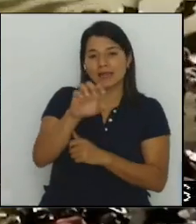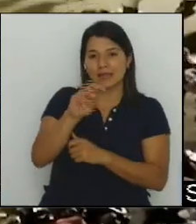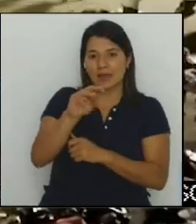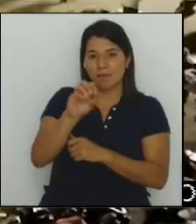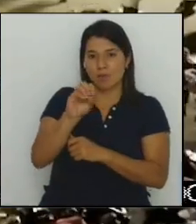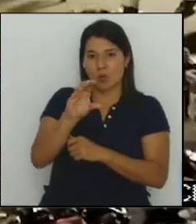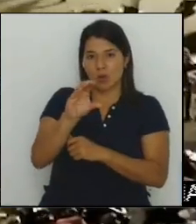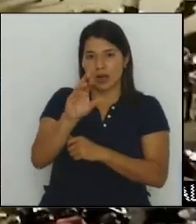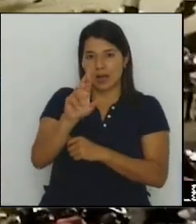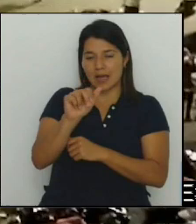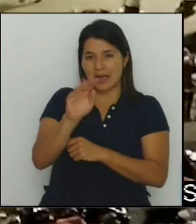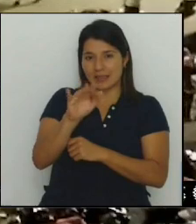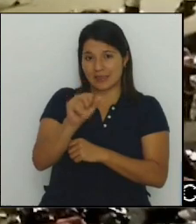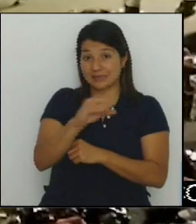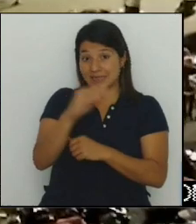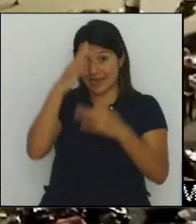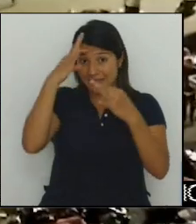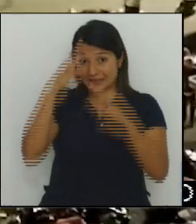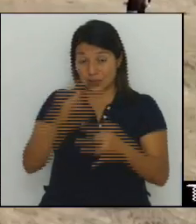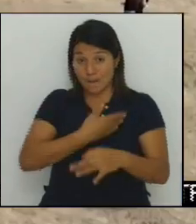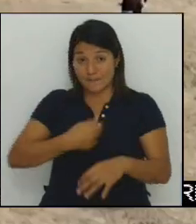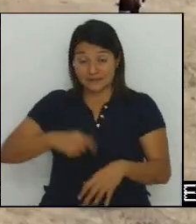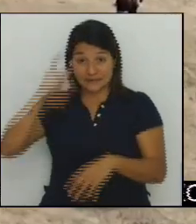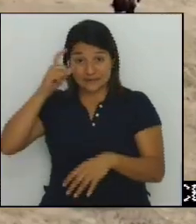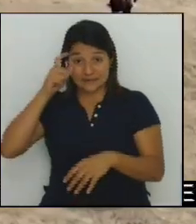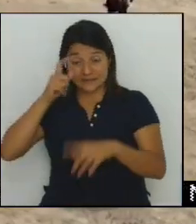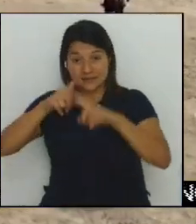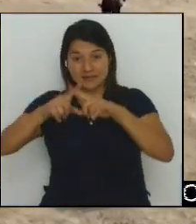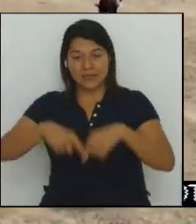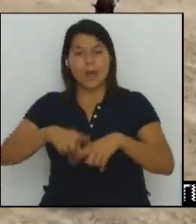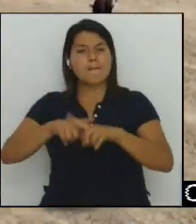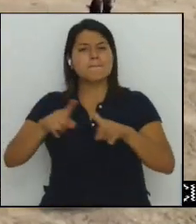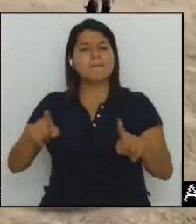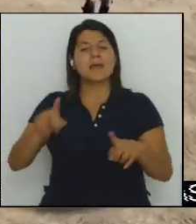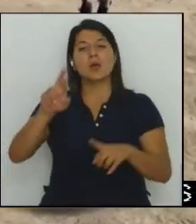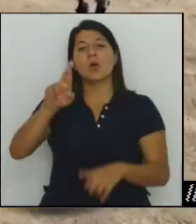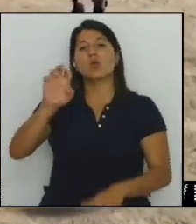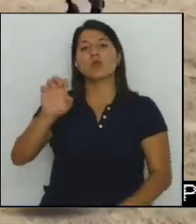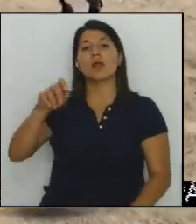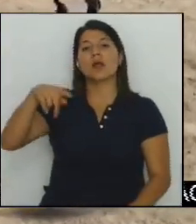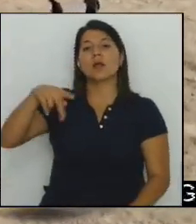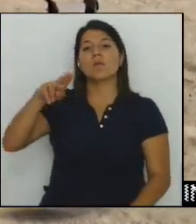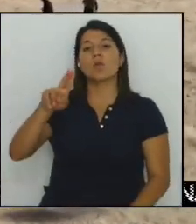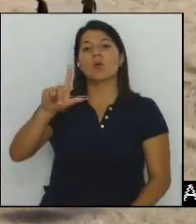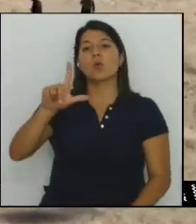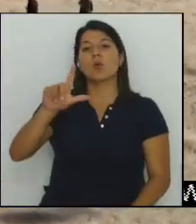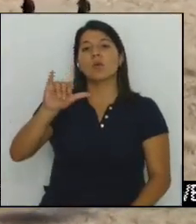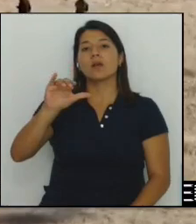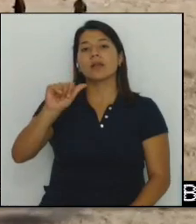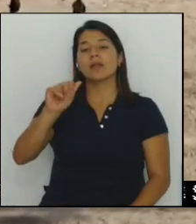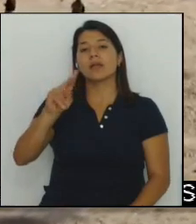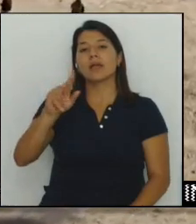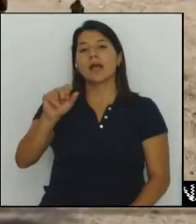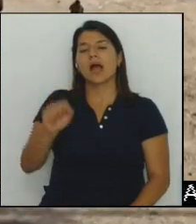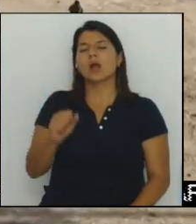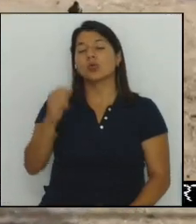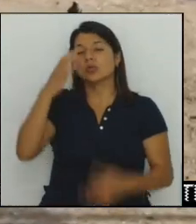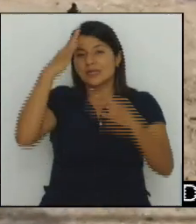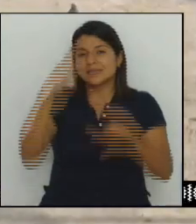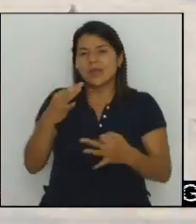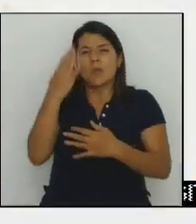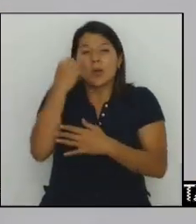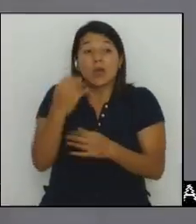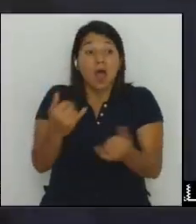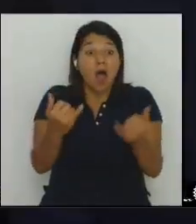vetarlo. Sin embargo, los republicanos dicen que actuaron frente a la incapacidad de la actual administración de asegurar la